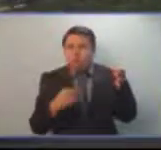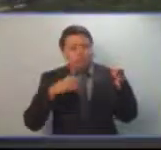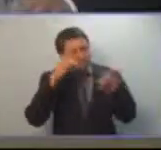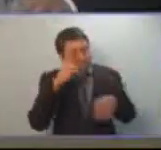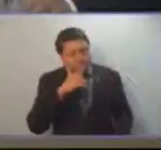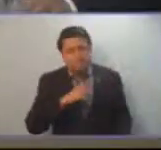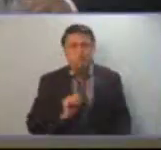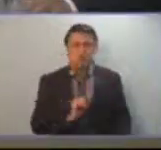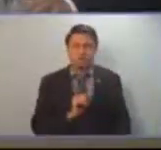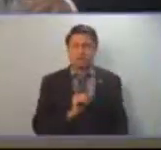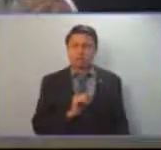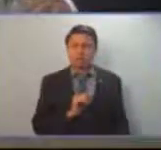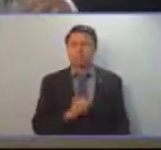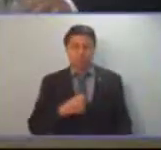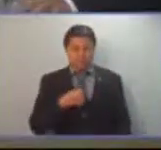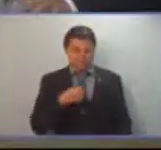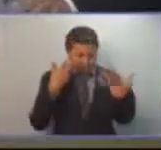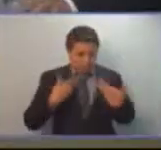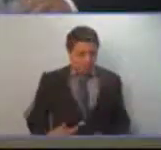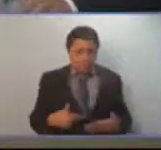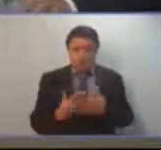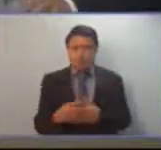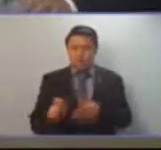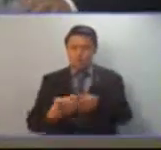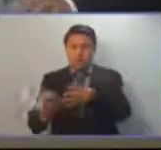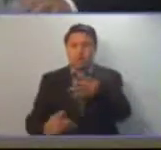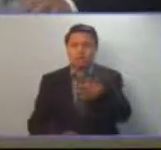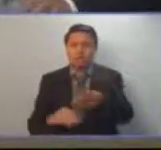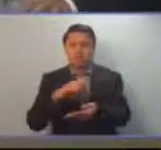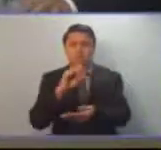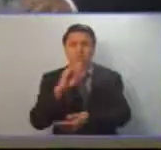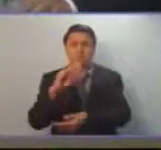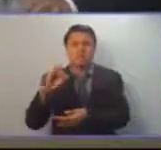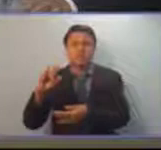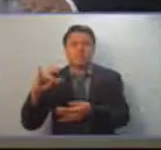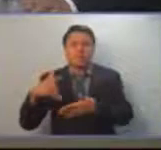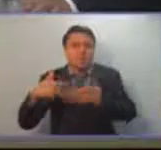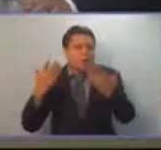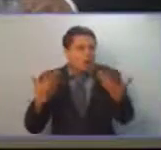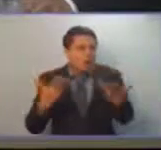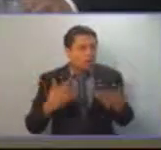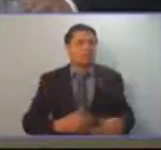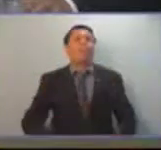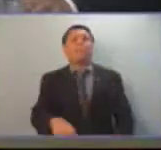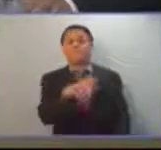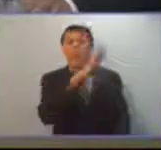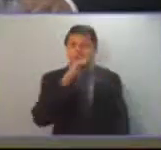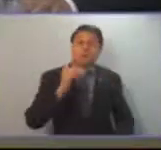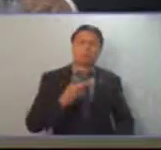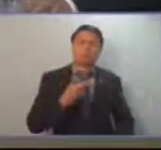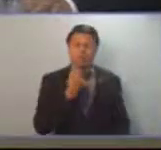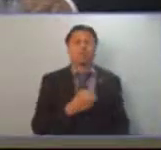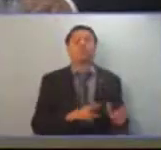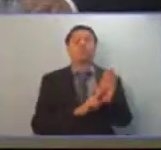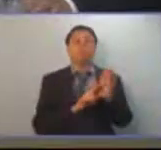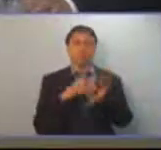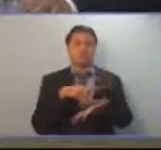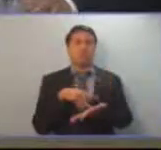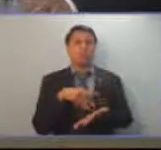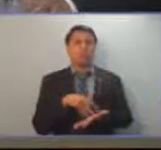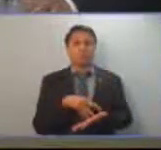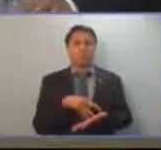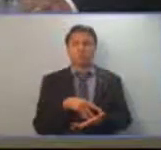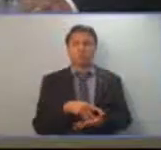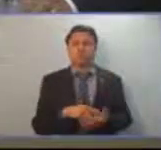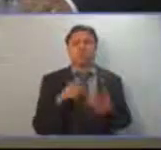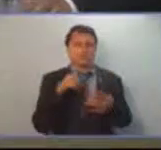existencia real, física, pero no tener una existencia civil. Entonces el Estado debe, y los que somos representantes del pueblo, para eso